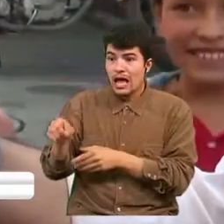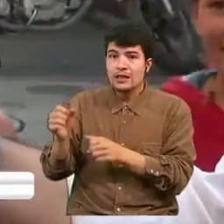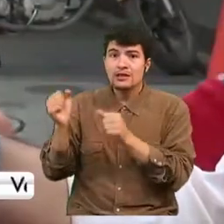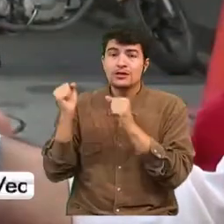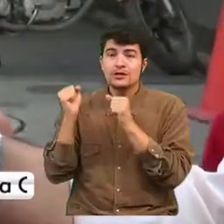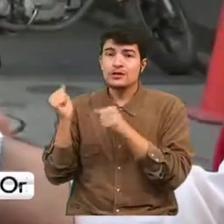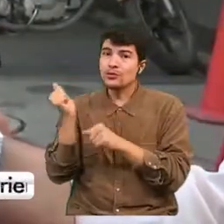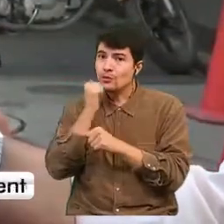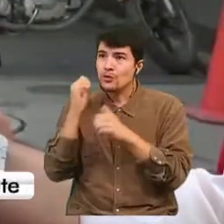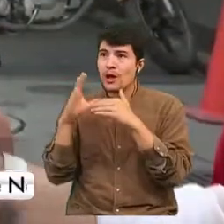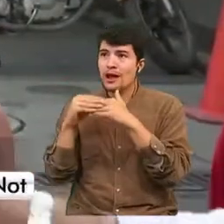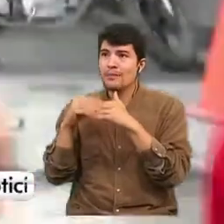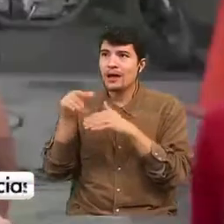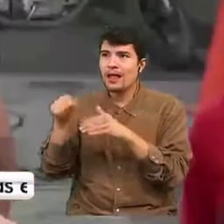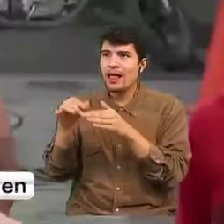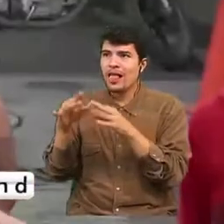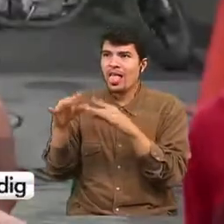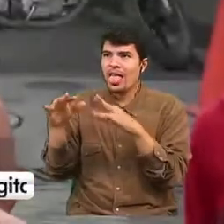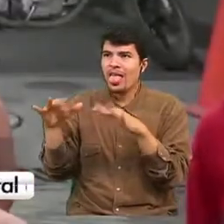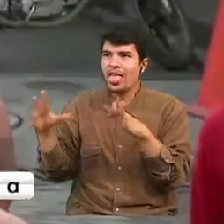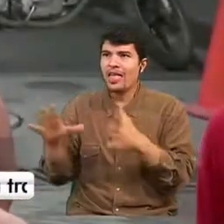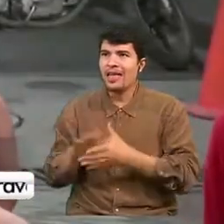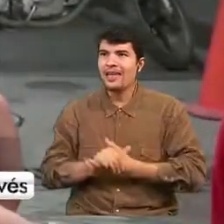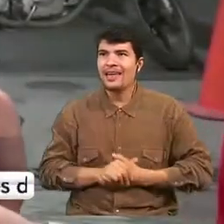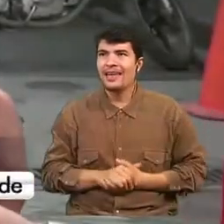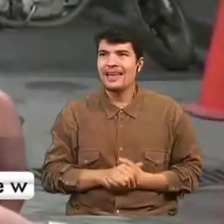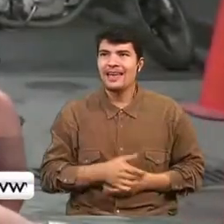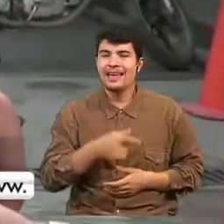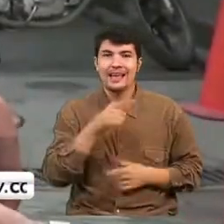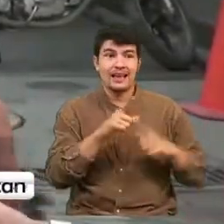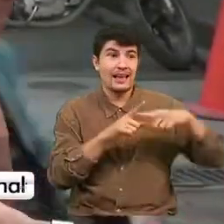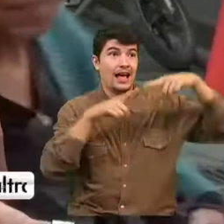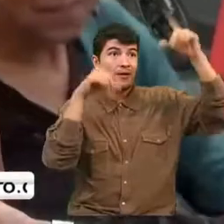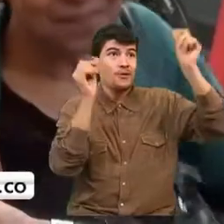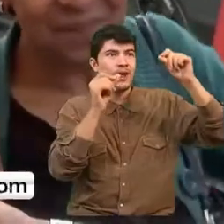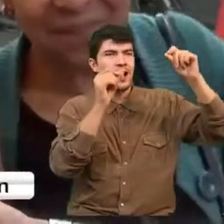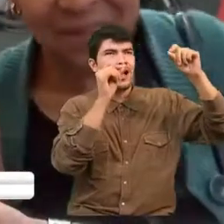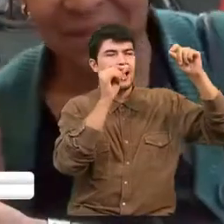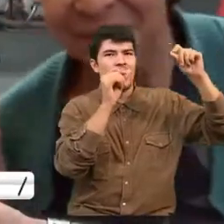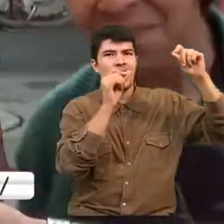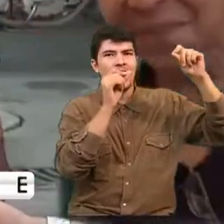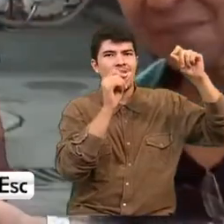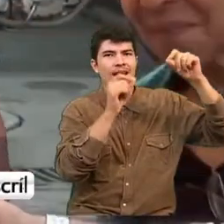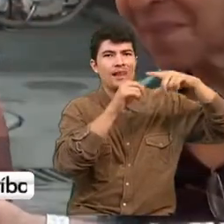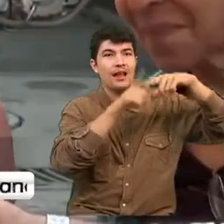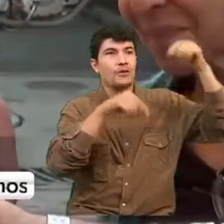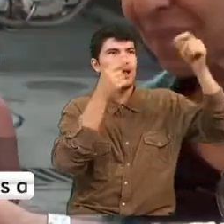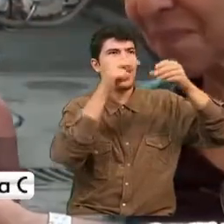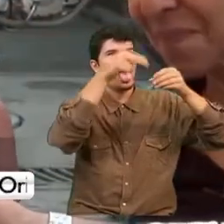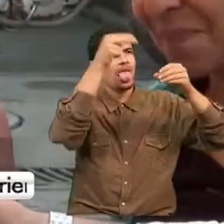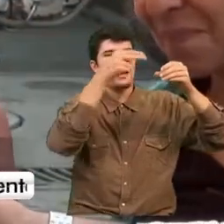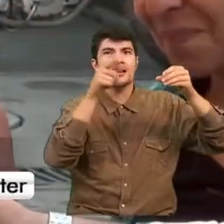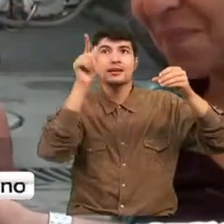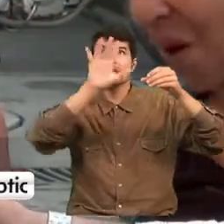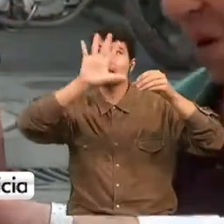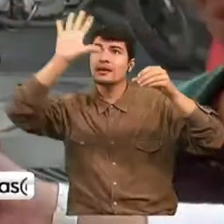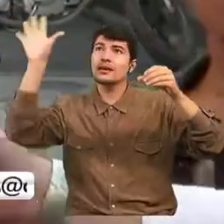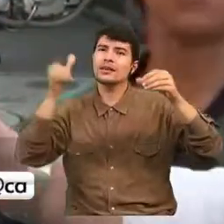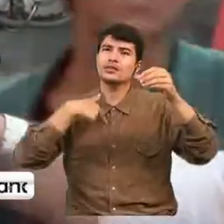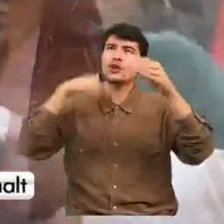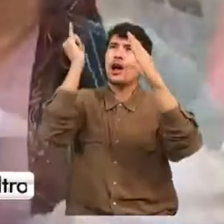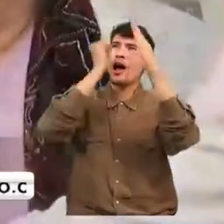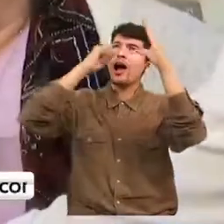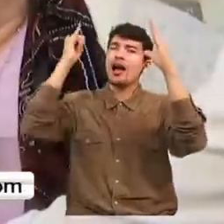pan y le sale telaraña. Si la luna fuera tinta y el cielo fuera papel, le escribiría una carta a aquel hermoso clavel.